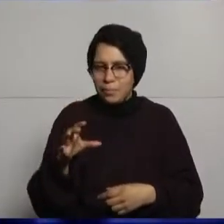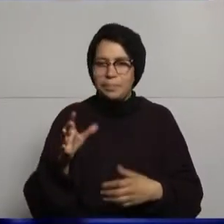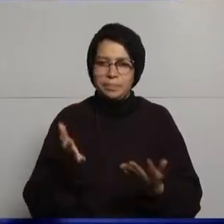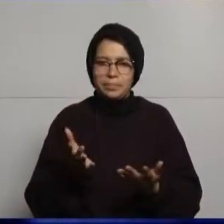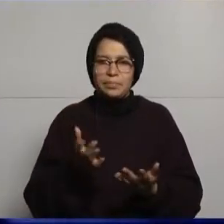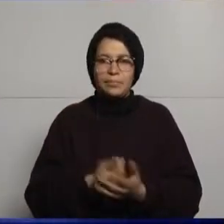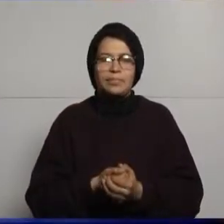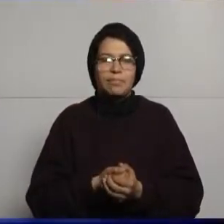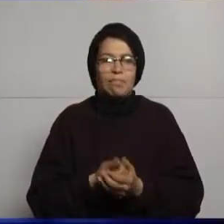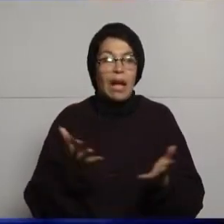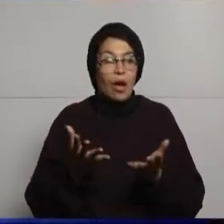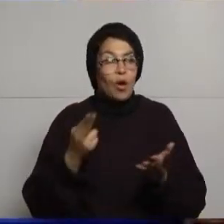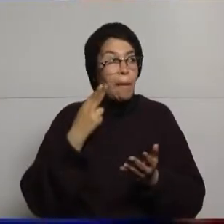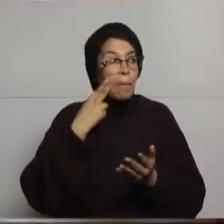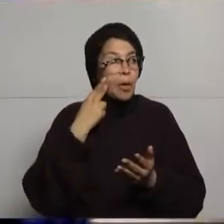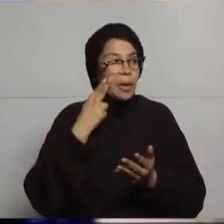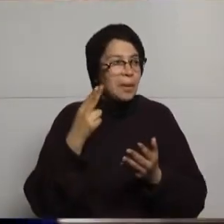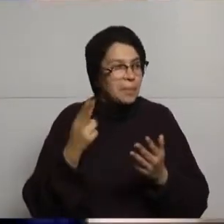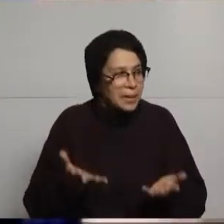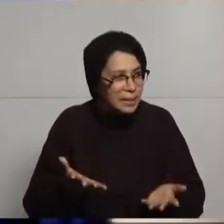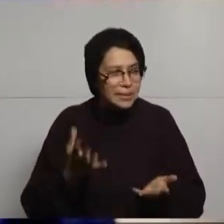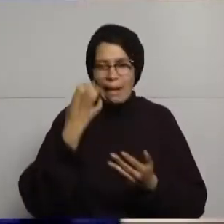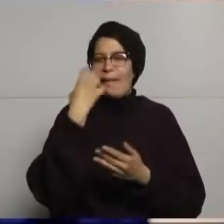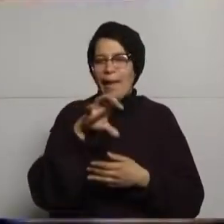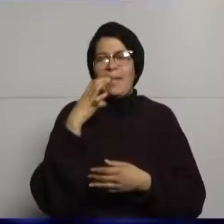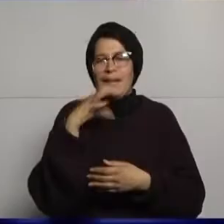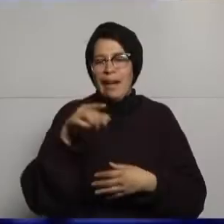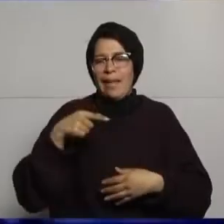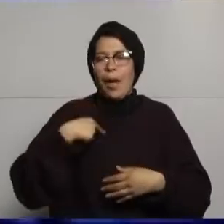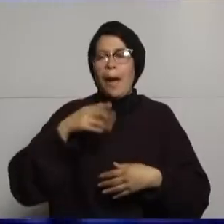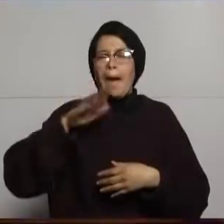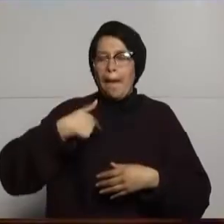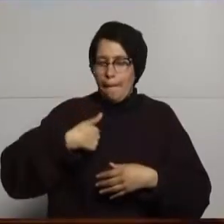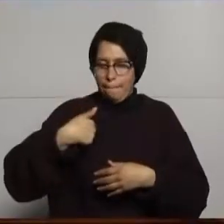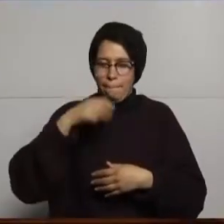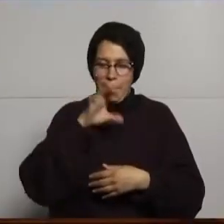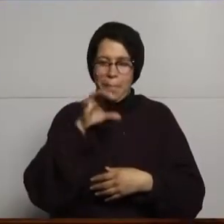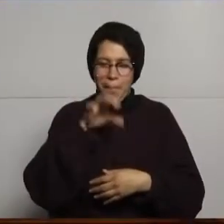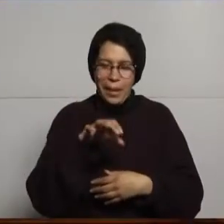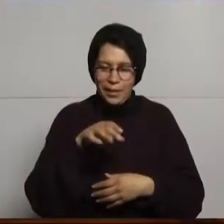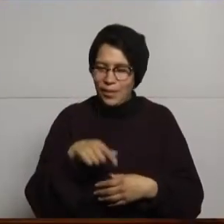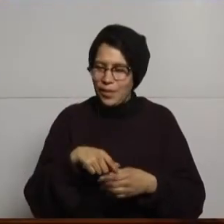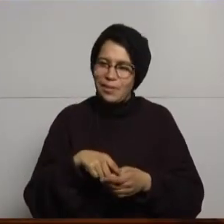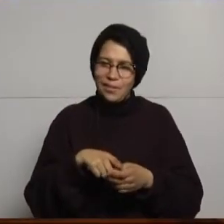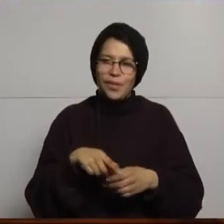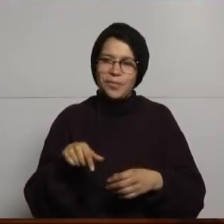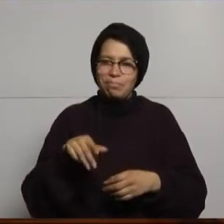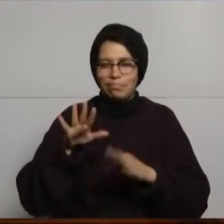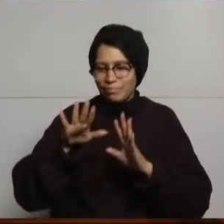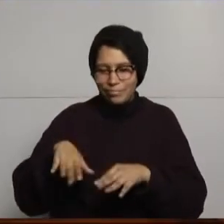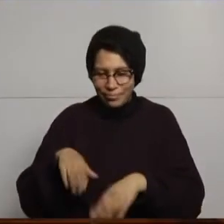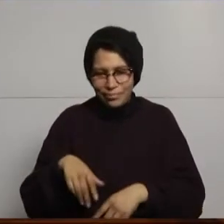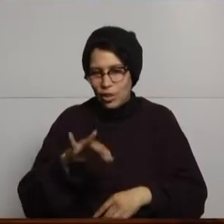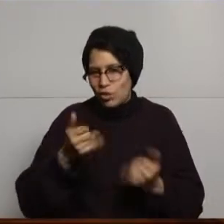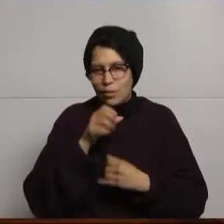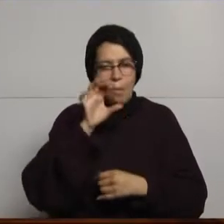tu perro. pero ladra siempre, está ahí ladrando el perro, siempre. Masuchita, vení para acá, ya